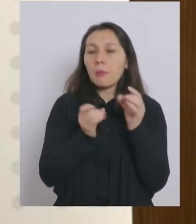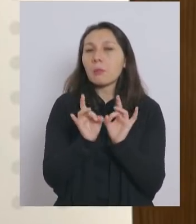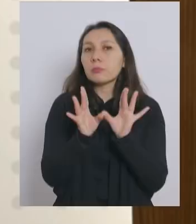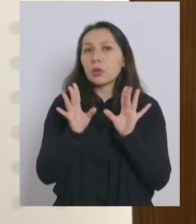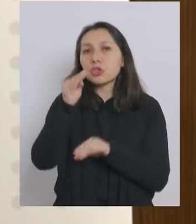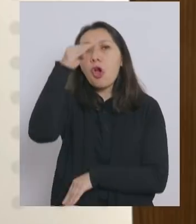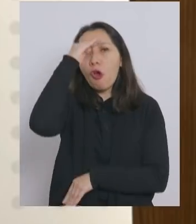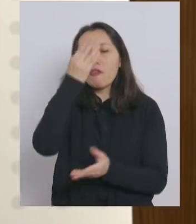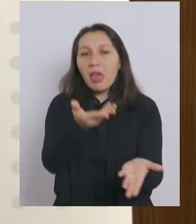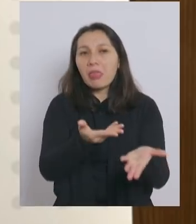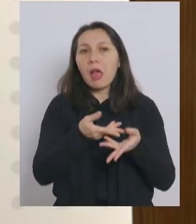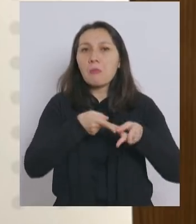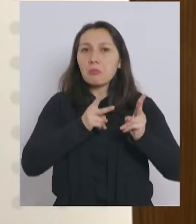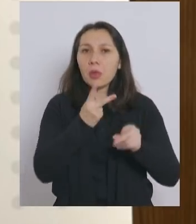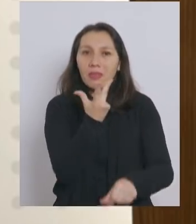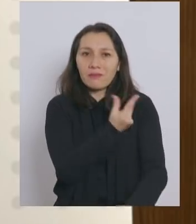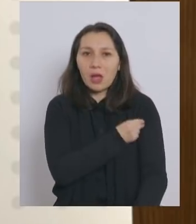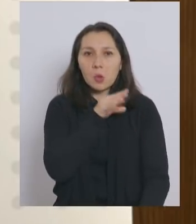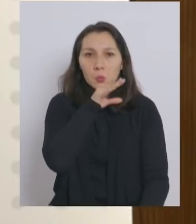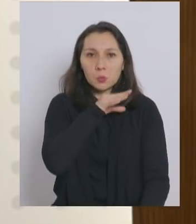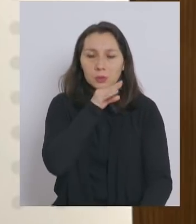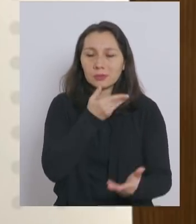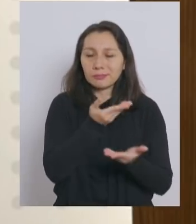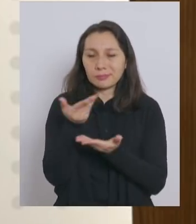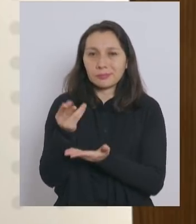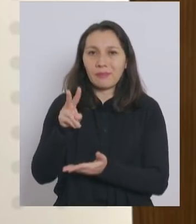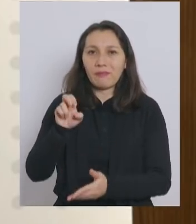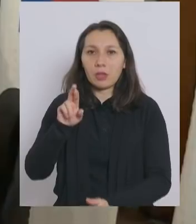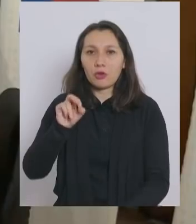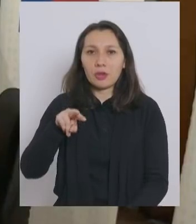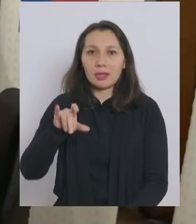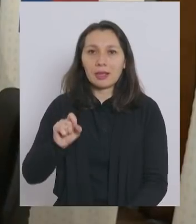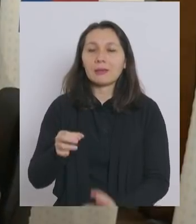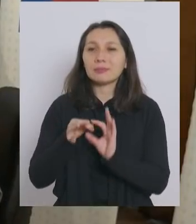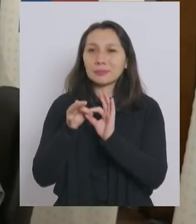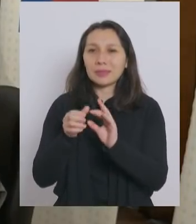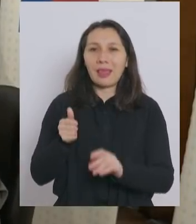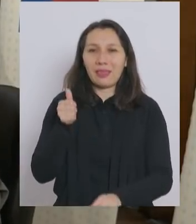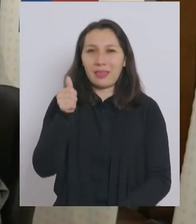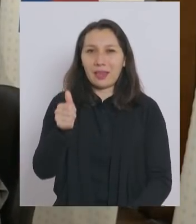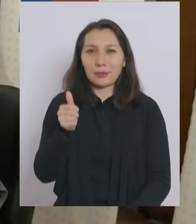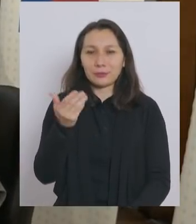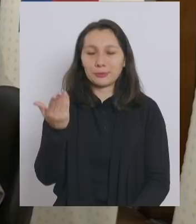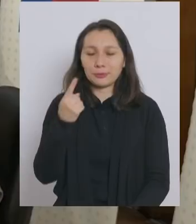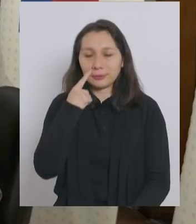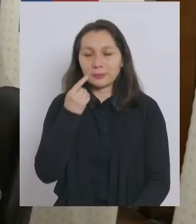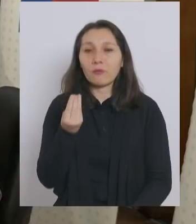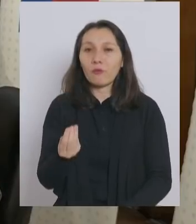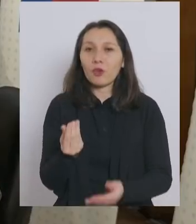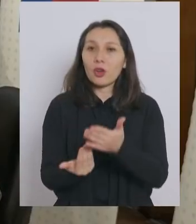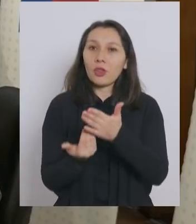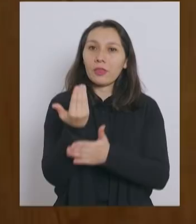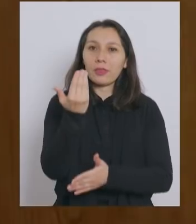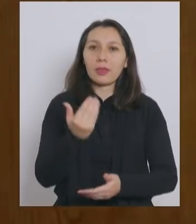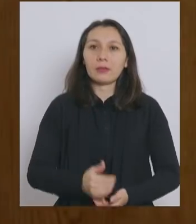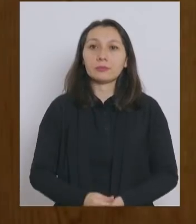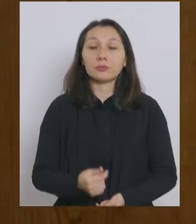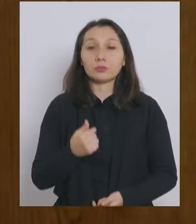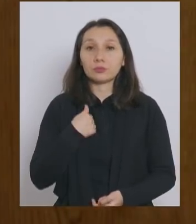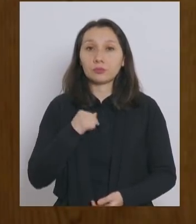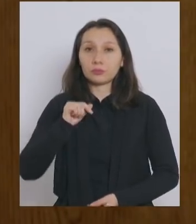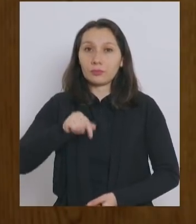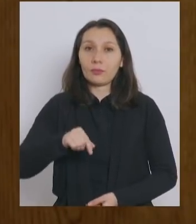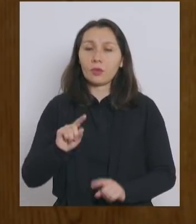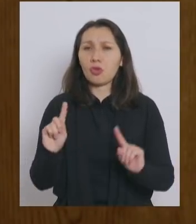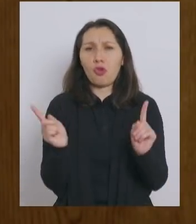tenga la confianza del uso de esta vacuna. Adelante, Verónica. Muchas gracias, director. Bueno, muy buenos días. Yo en